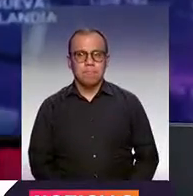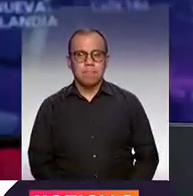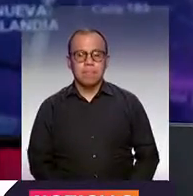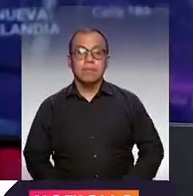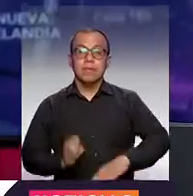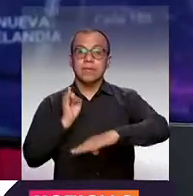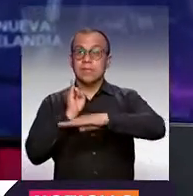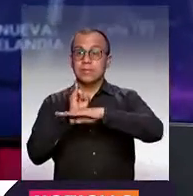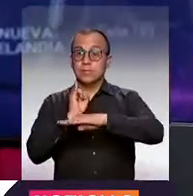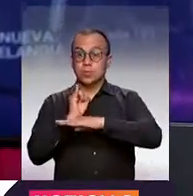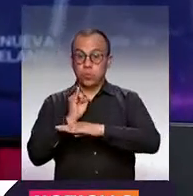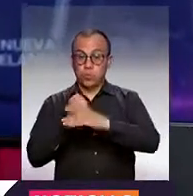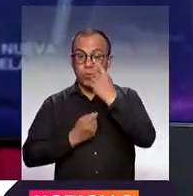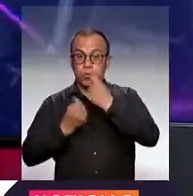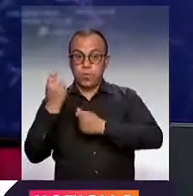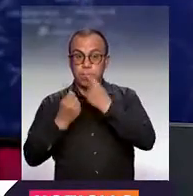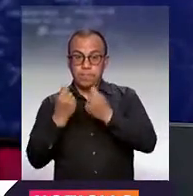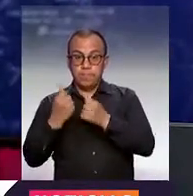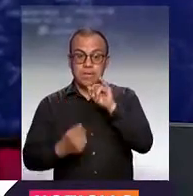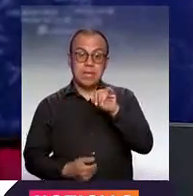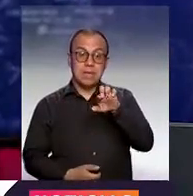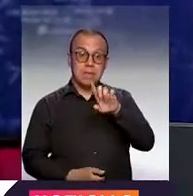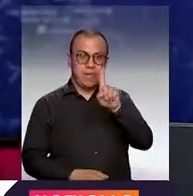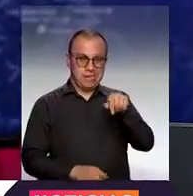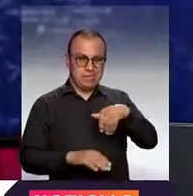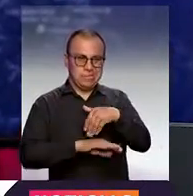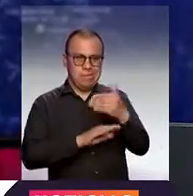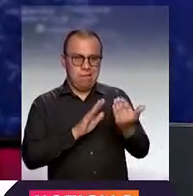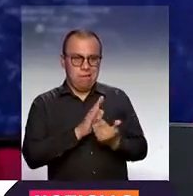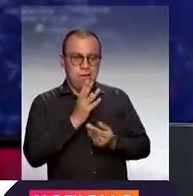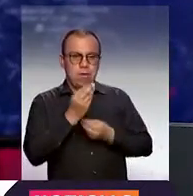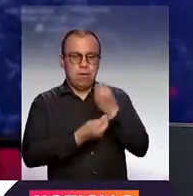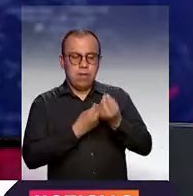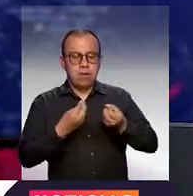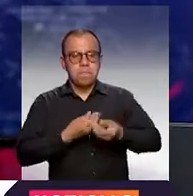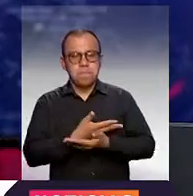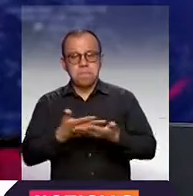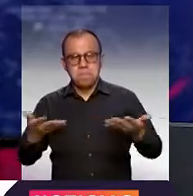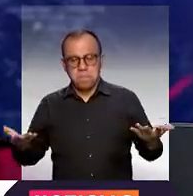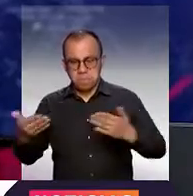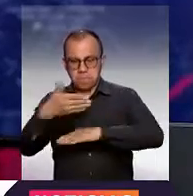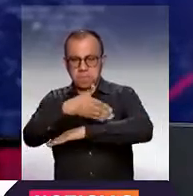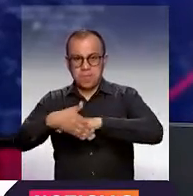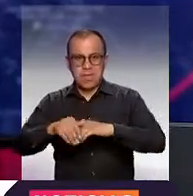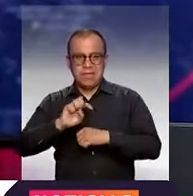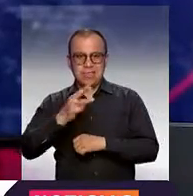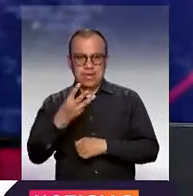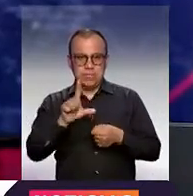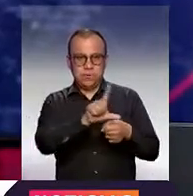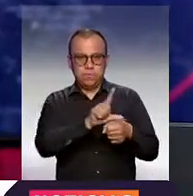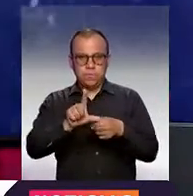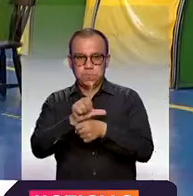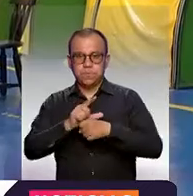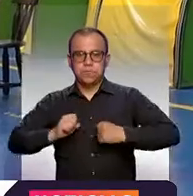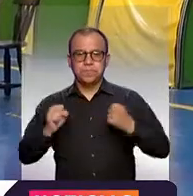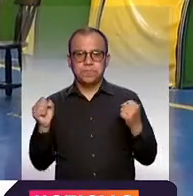El Instituto para la Economía Social, IPE, sorteará más de 100 puestos para vendedores informales en 3 localidades de Bogotá.